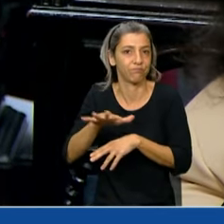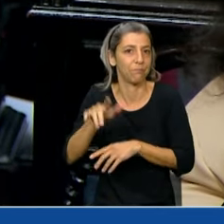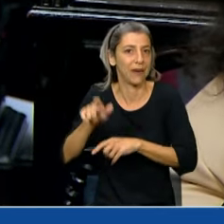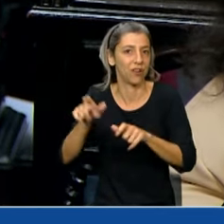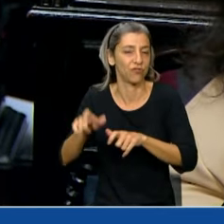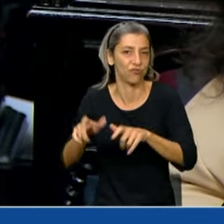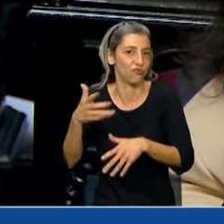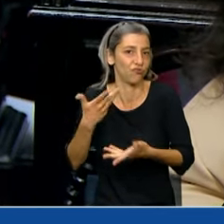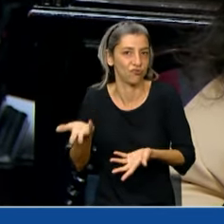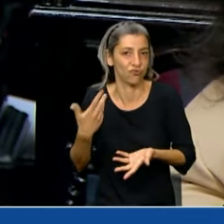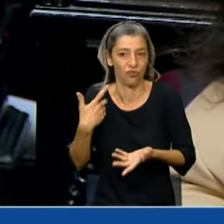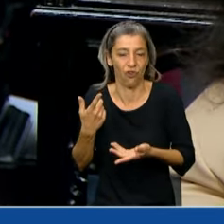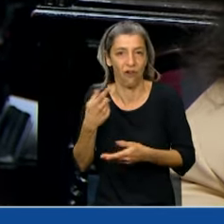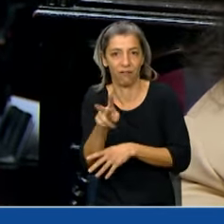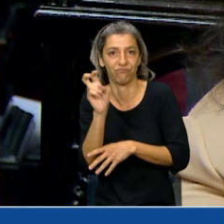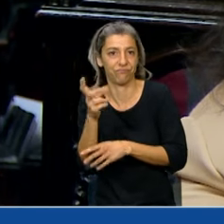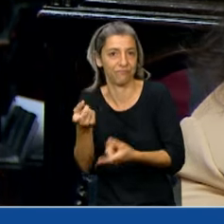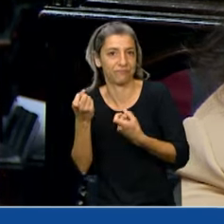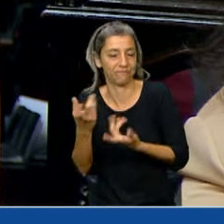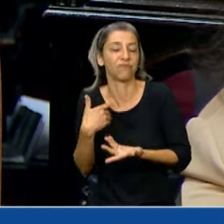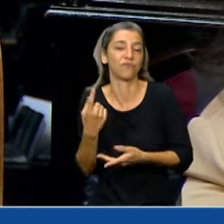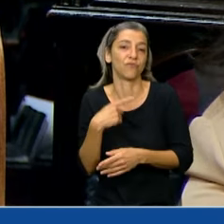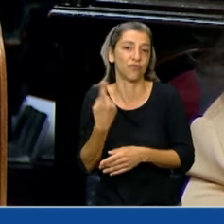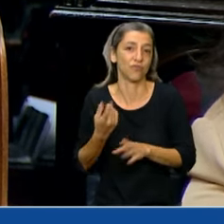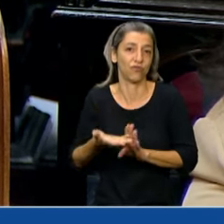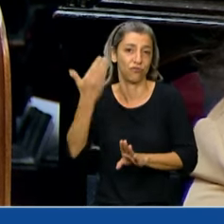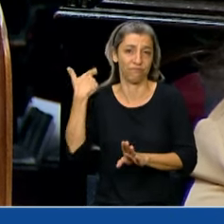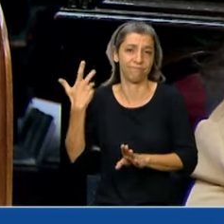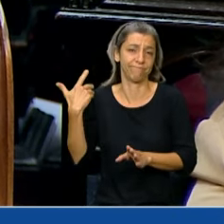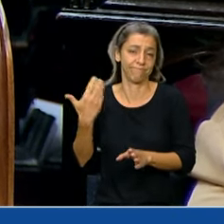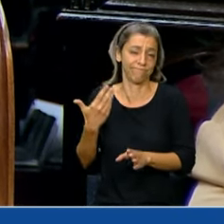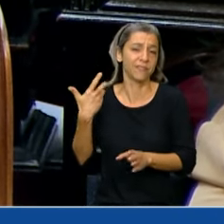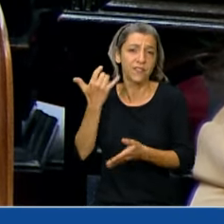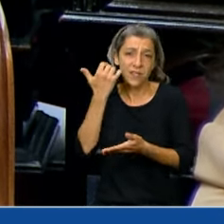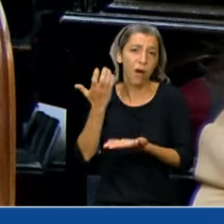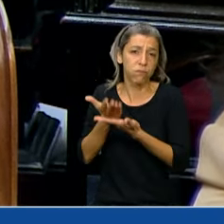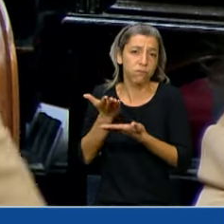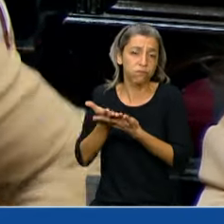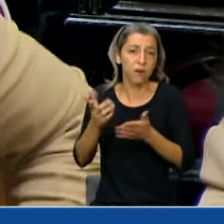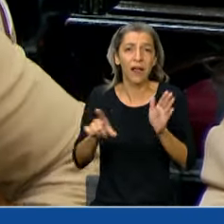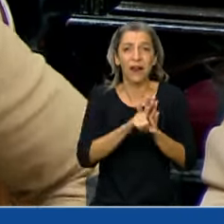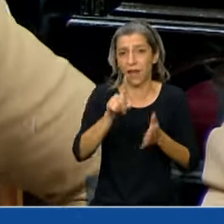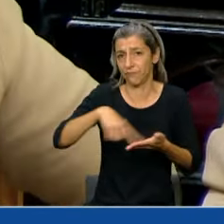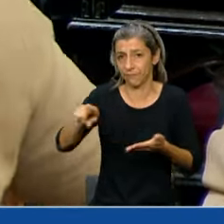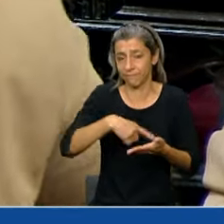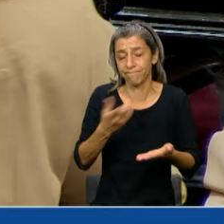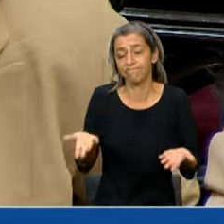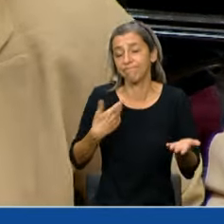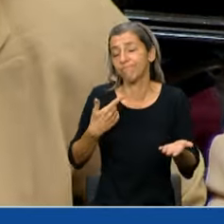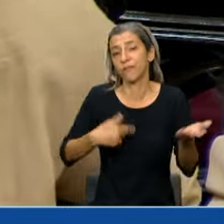pidiendo la deroga esta ley no habiendo conseguido las mayorías para poder